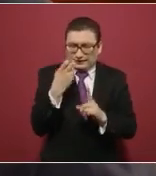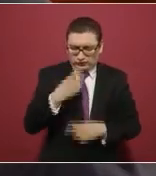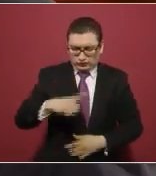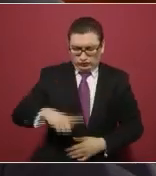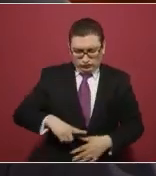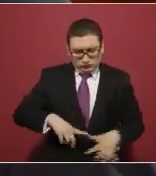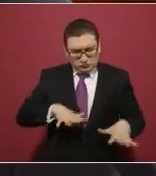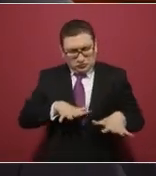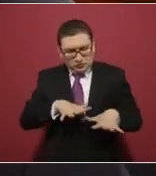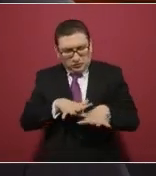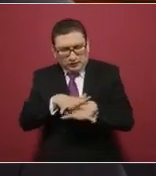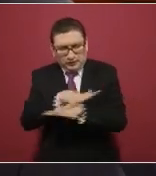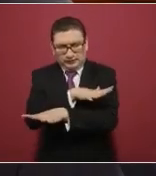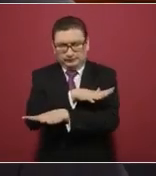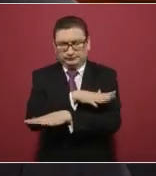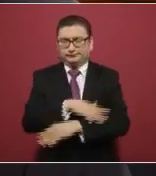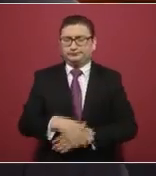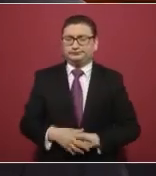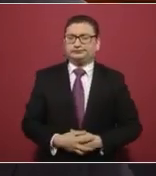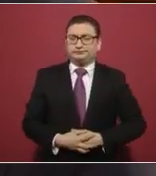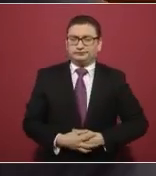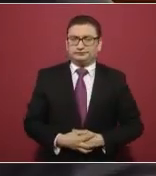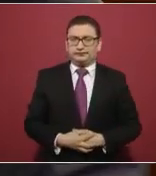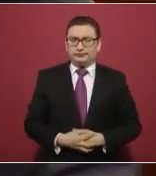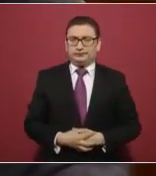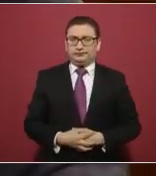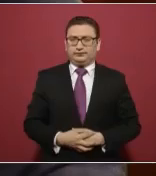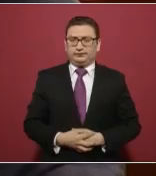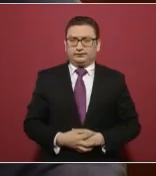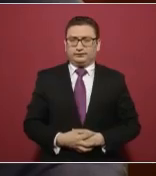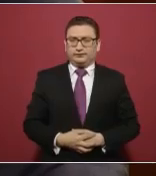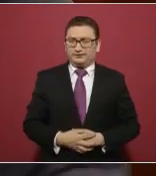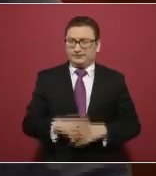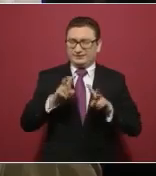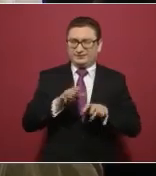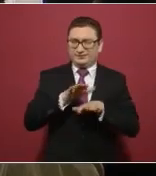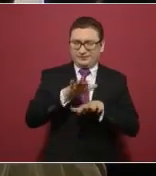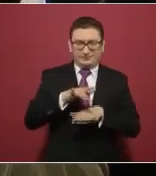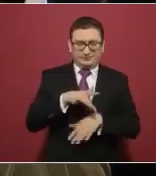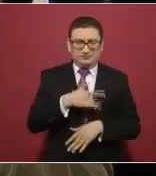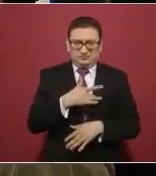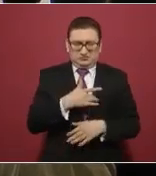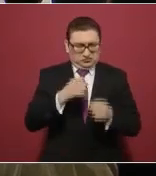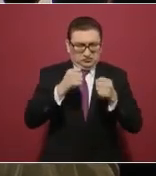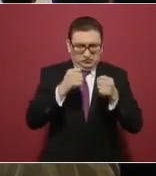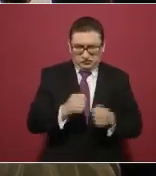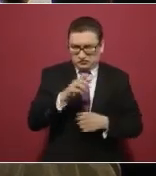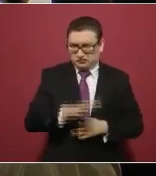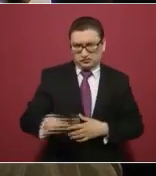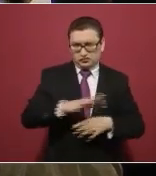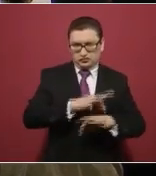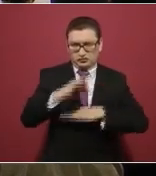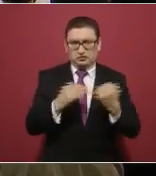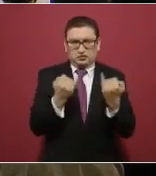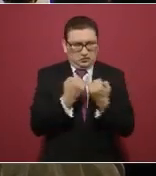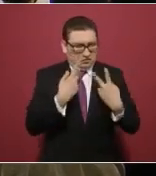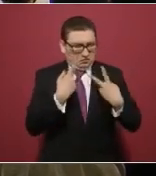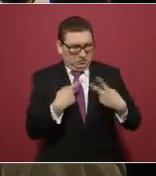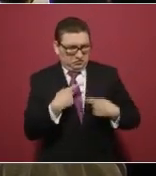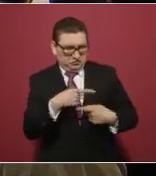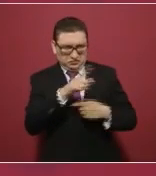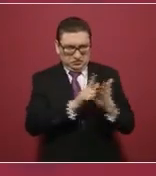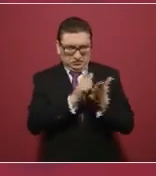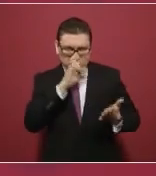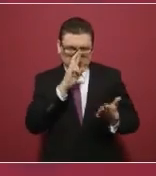que vive nuestro país. En el ámbito de la seguridad pública y el combate a la delincuencia,